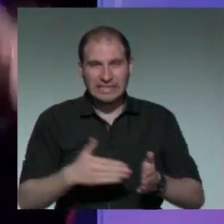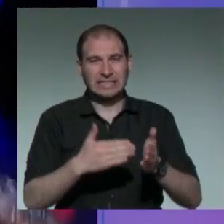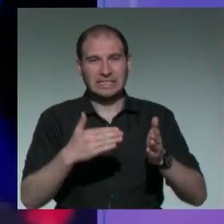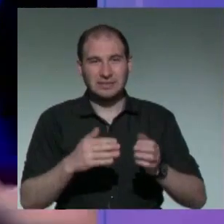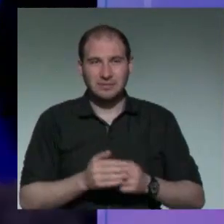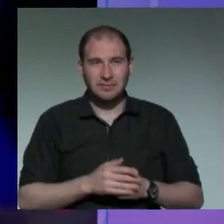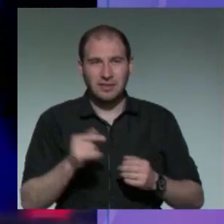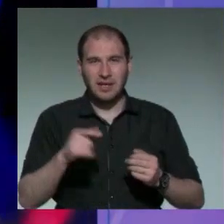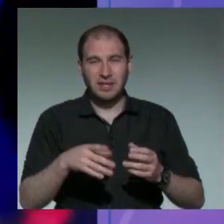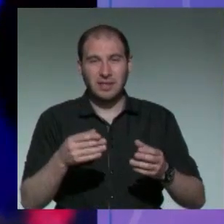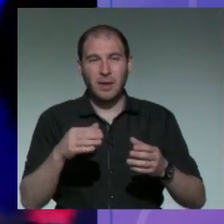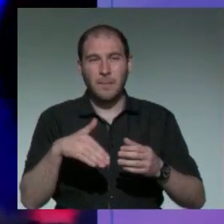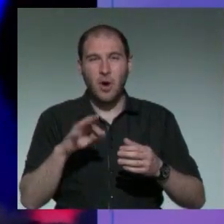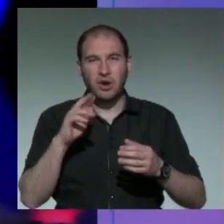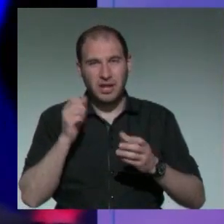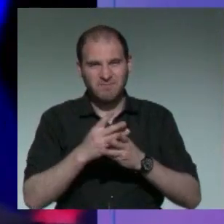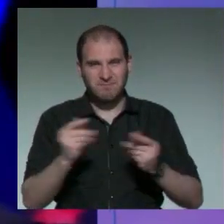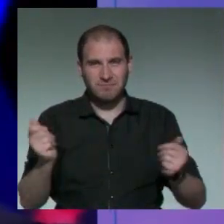todo y desarma a Morgan.